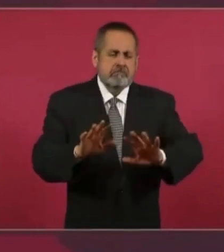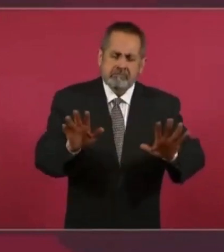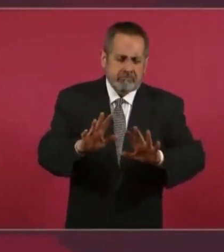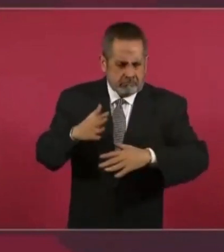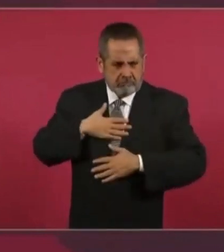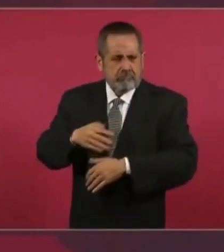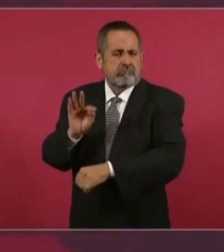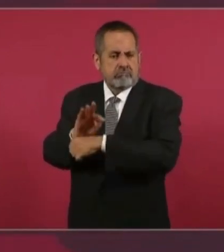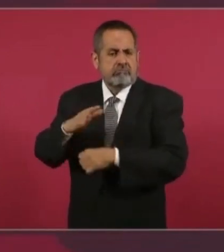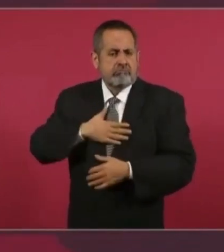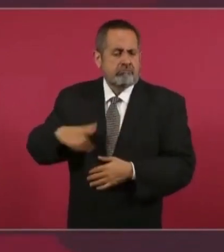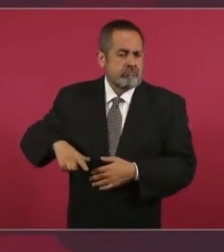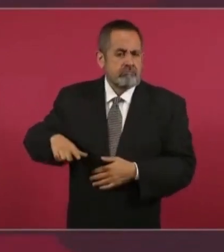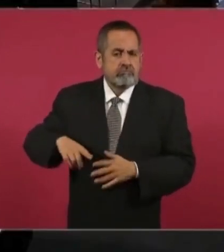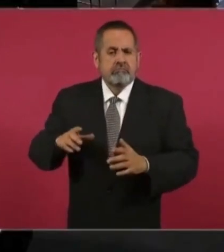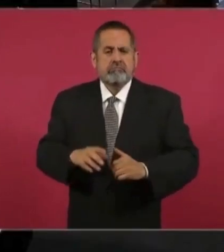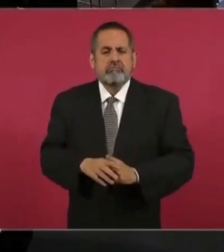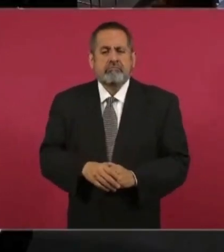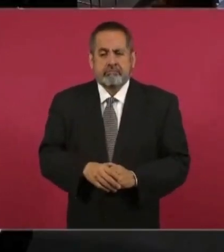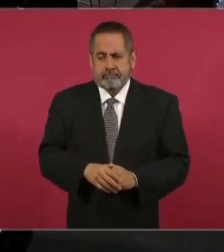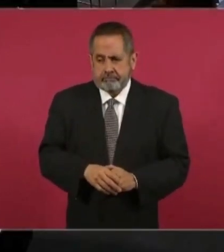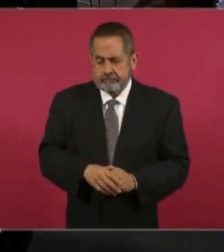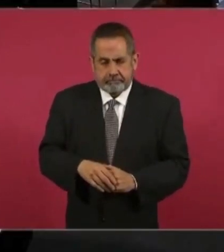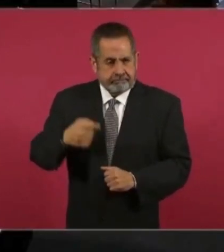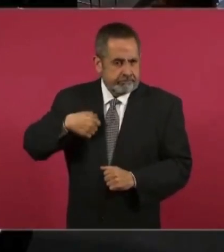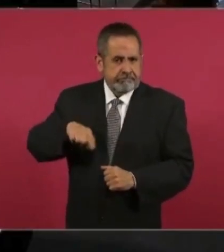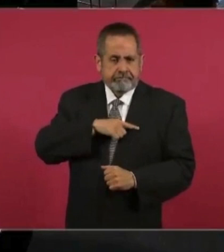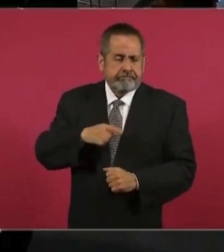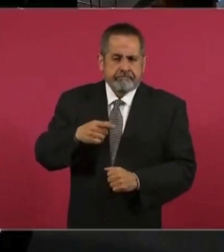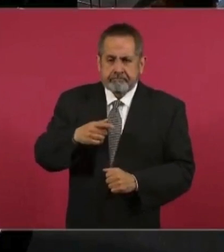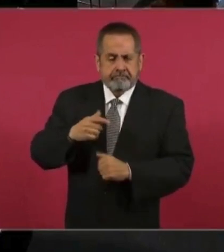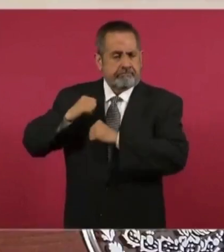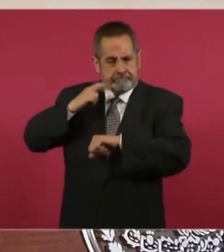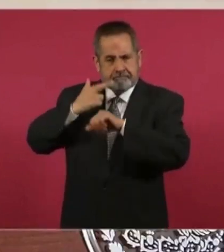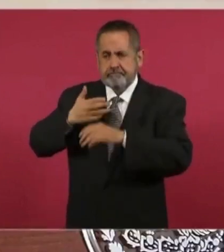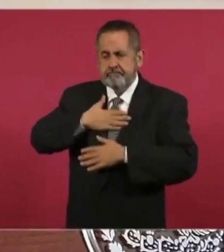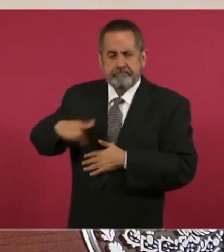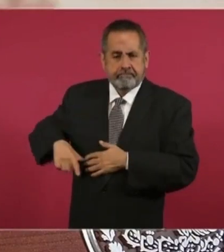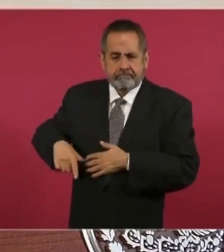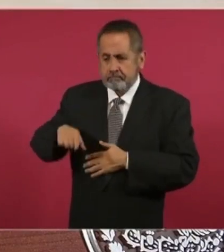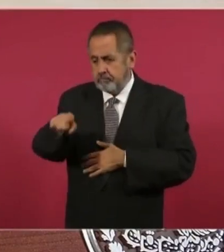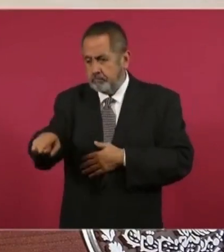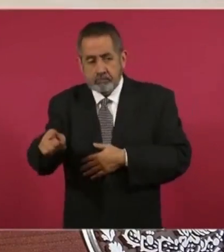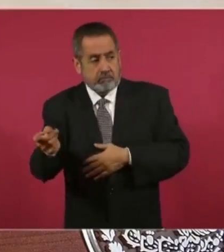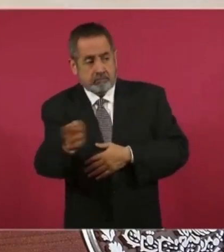ciudadanos los que sean cargo de la